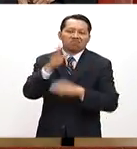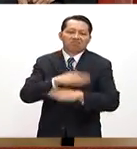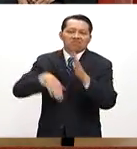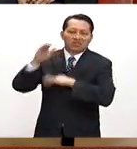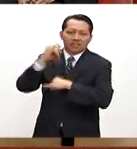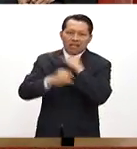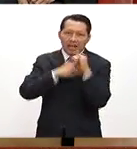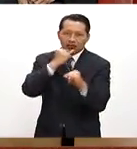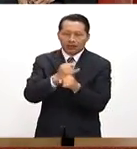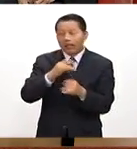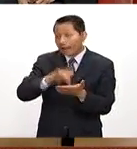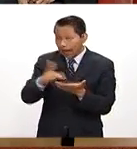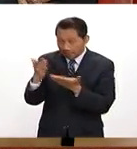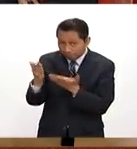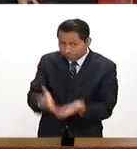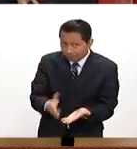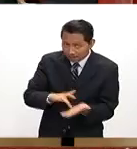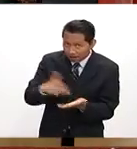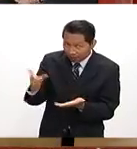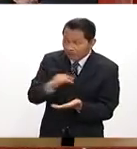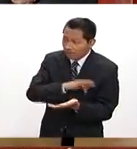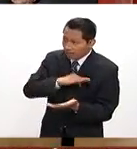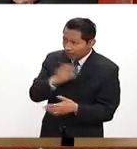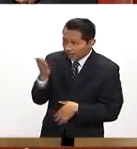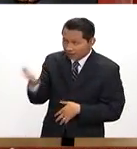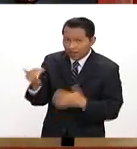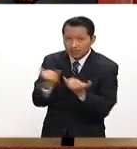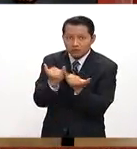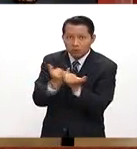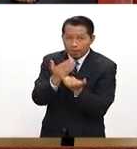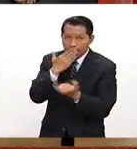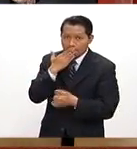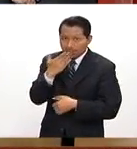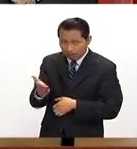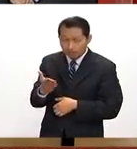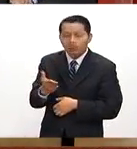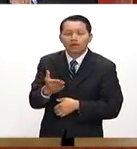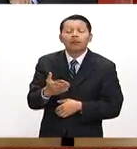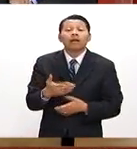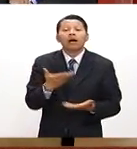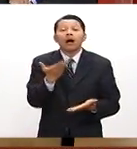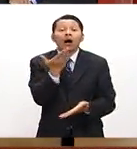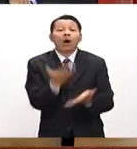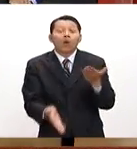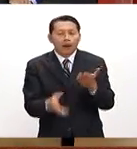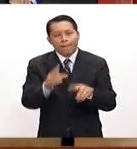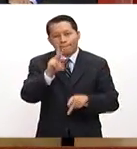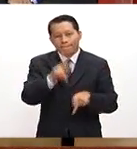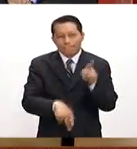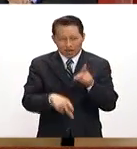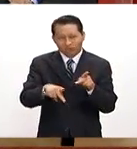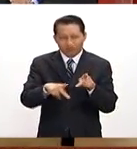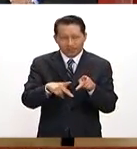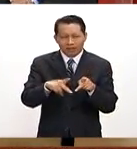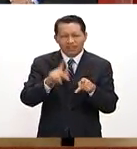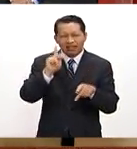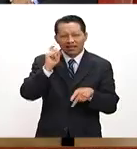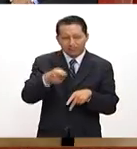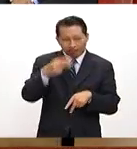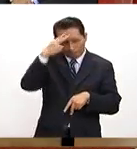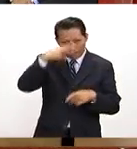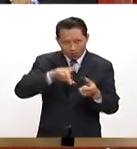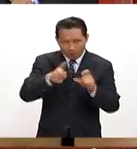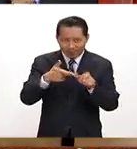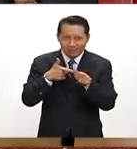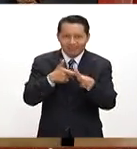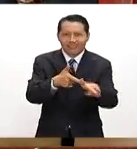Muchas gracias nuevamente por estar aquí, Sofía. Felicidades por este gran evento. Gracias. Y nosotros vamos a una pausa. Le recuerdo que está usted viendo México